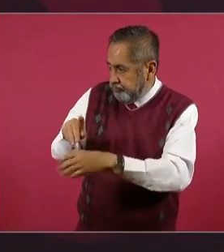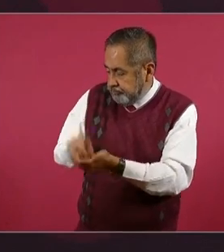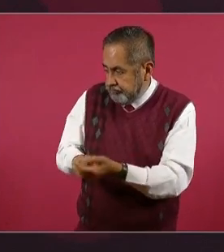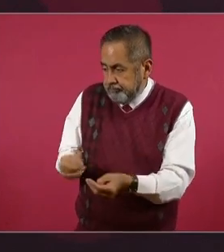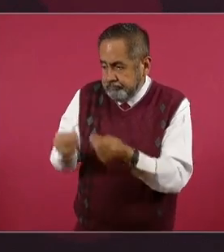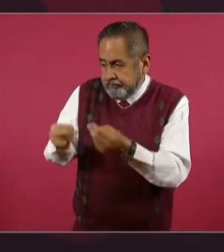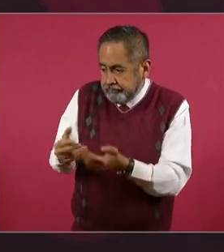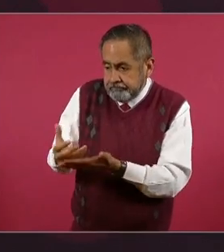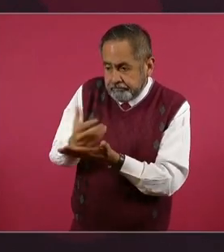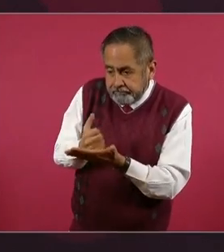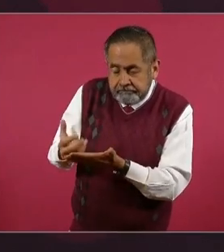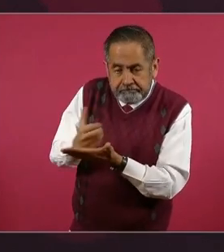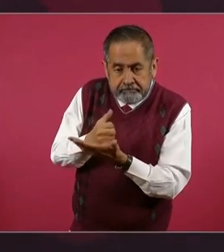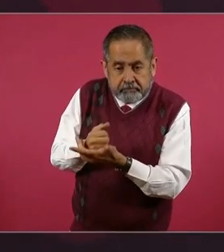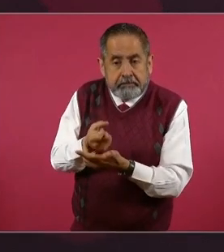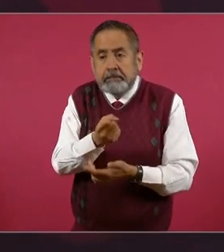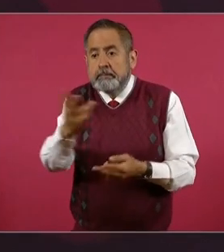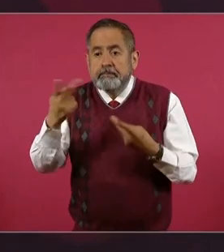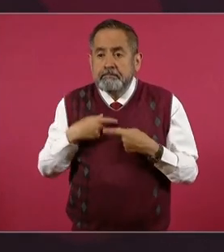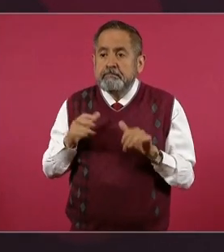genera muchísimos empleos,